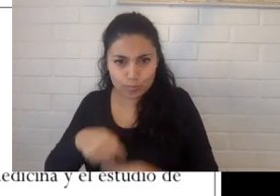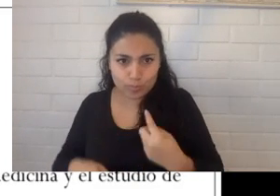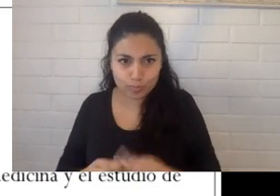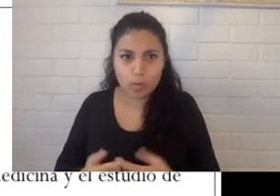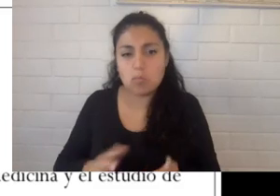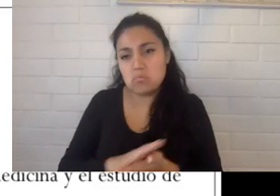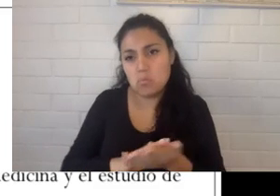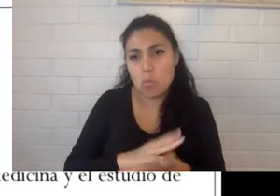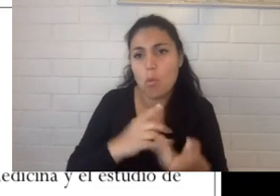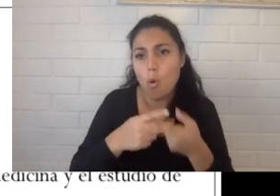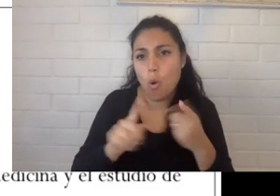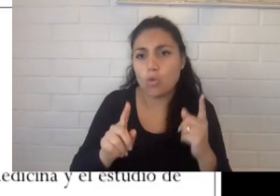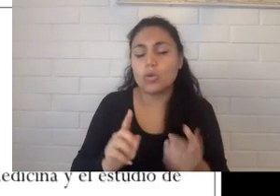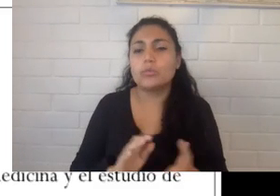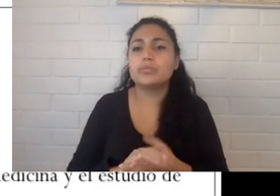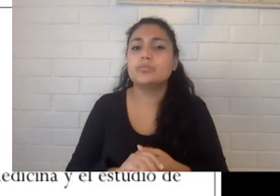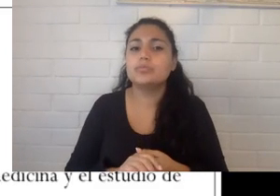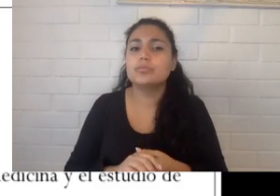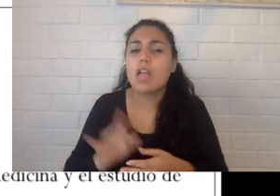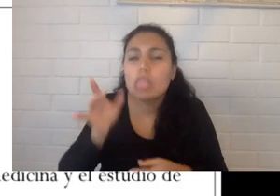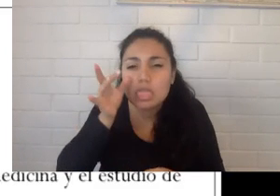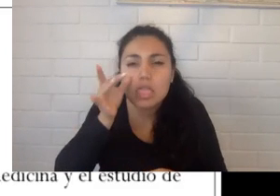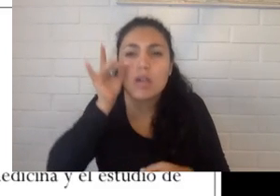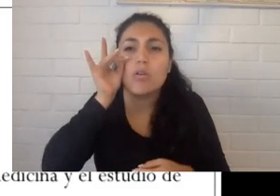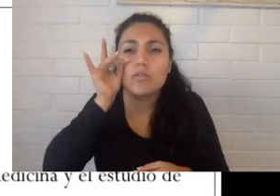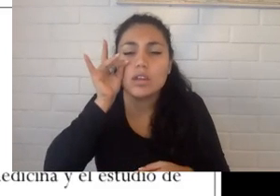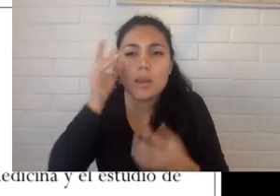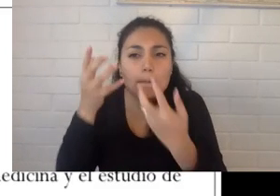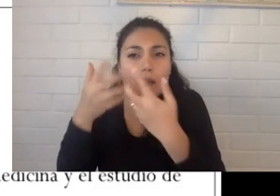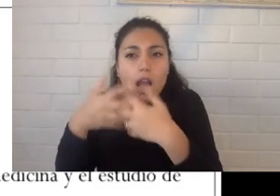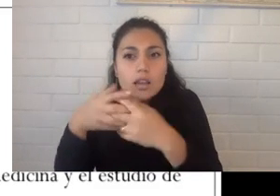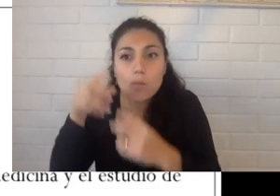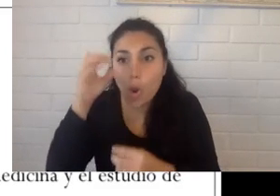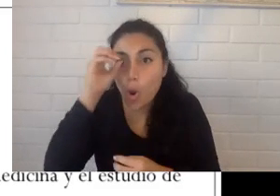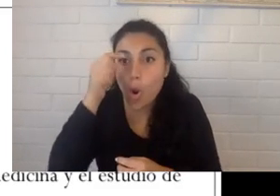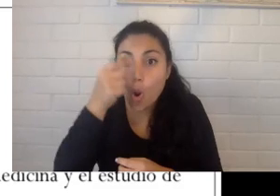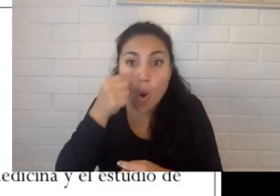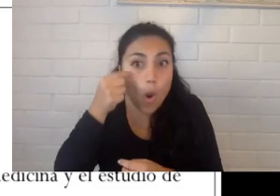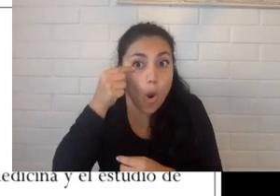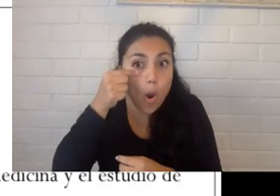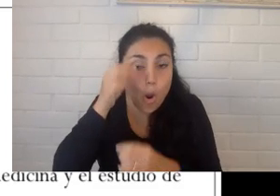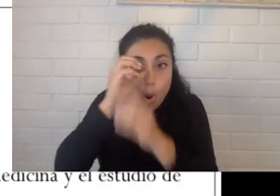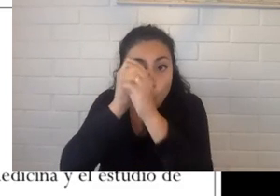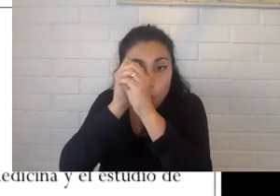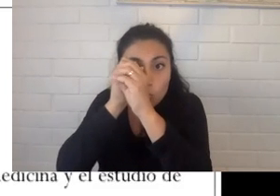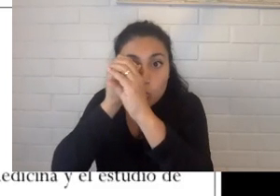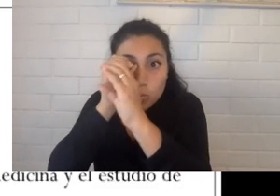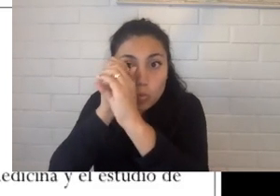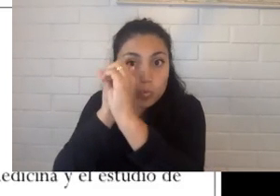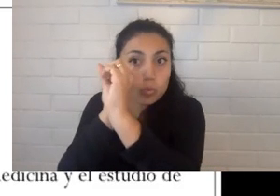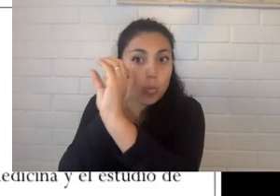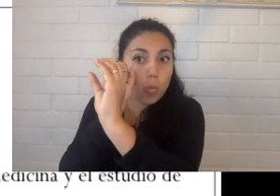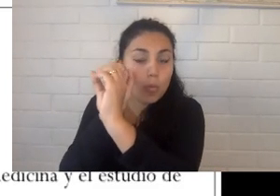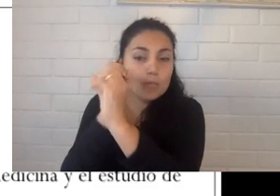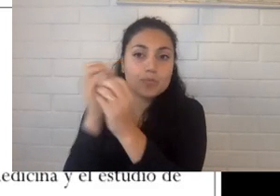la biomecánica que están en otras áreas, por ejemplo, descubrir el mecanismo del enfoque del ojo y la velocidad de transmisión de los impulsos nerviosos,